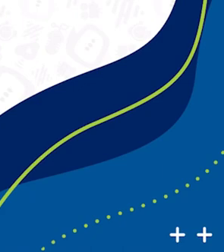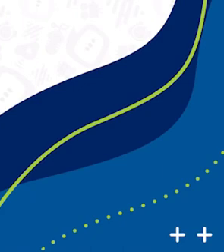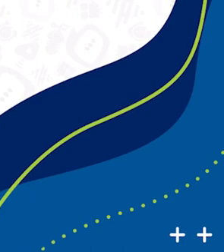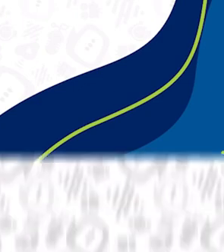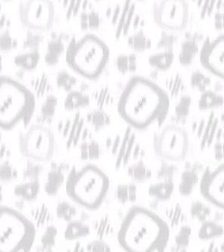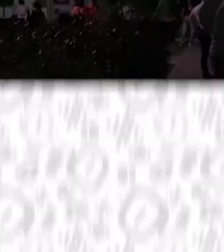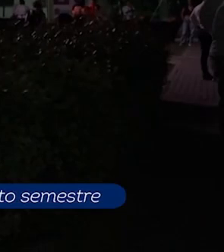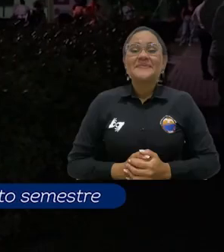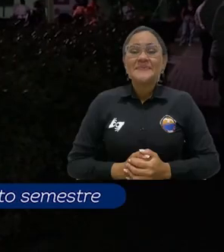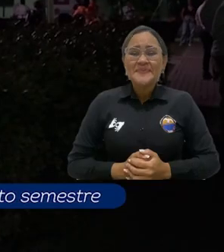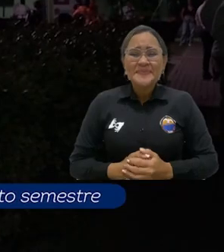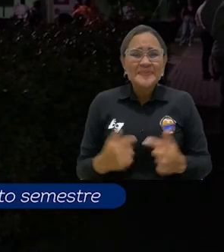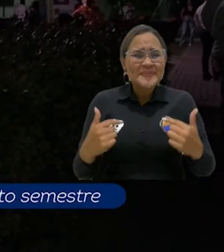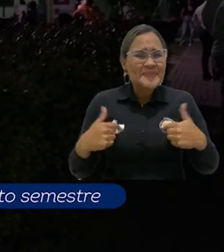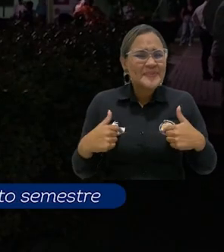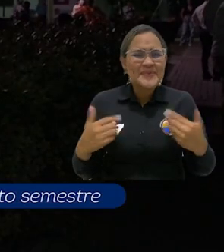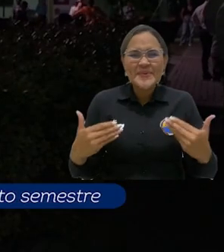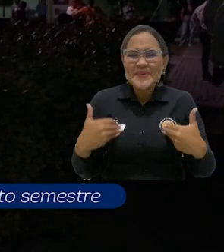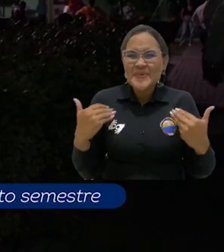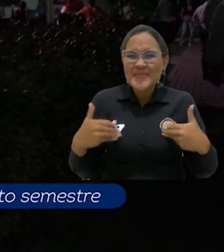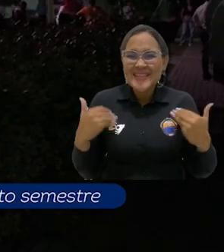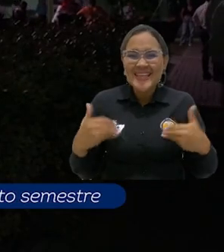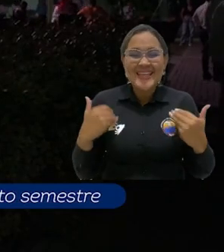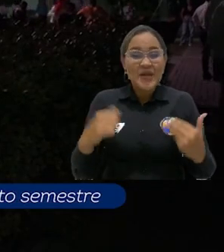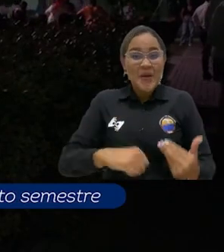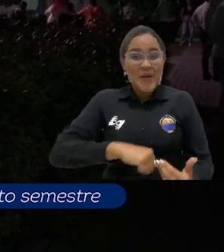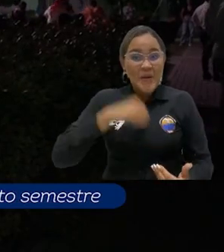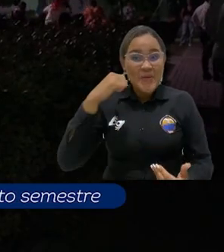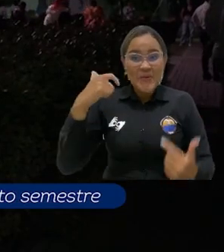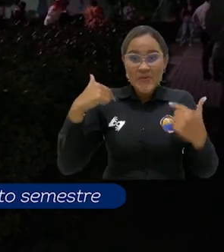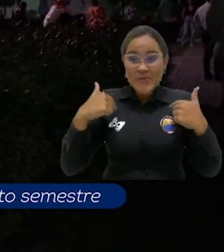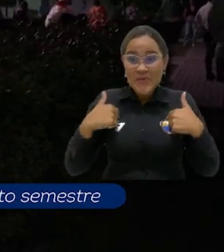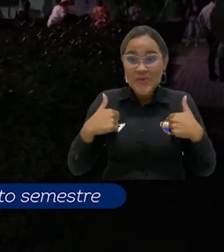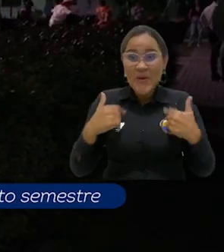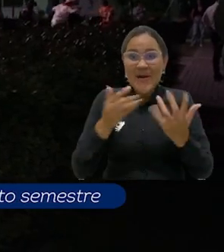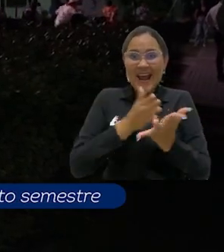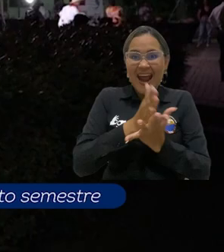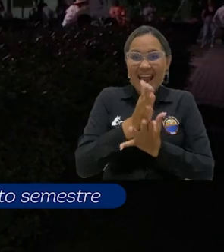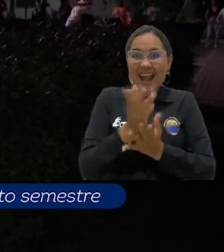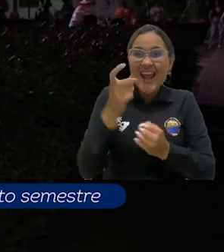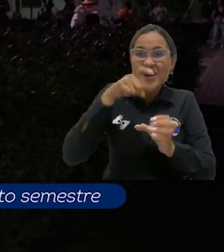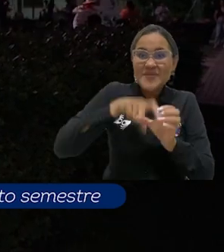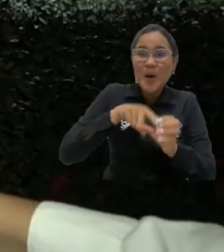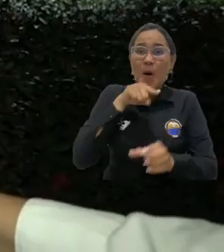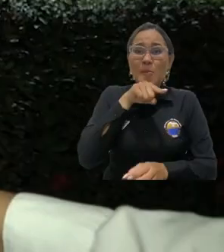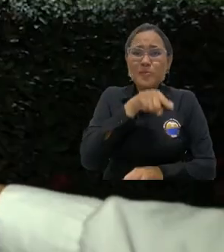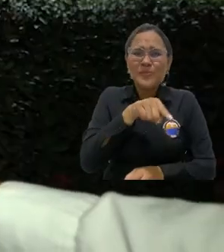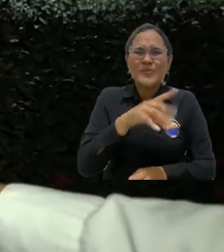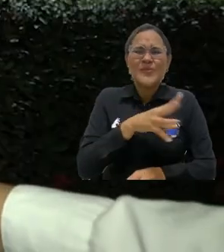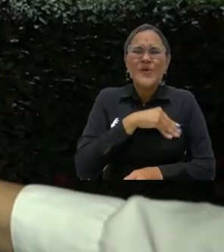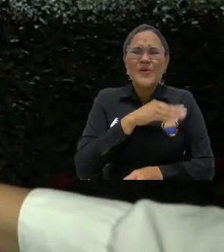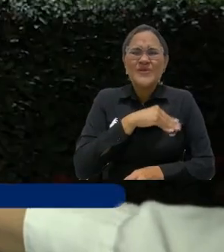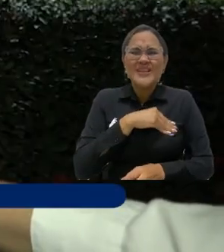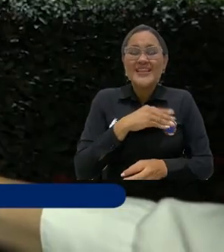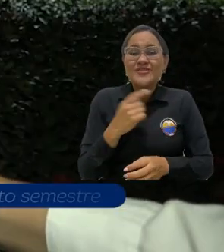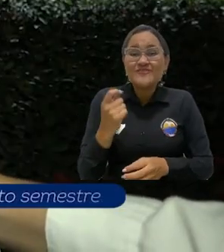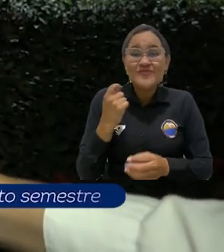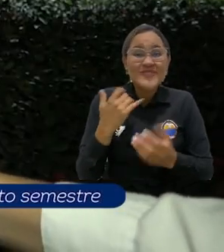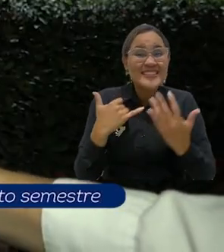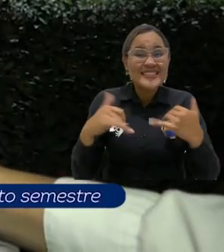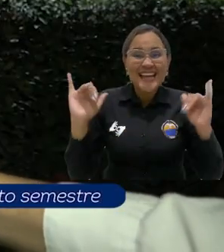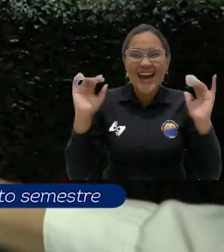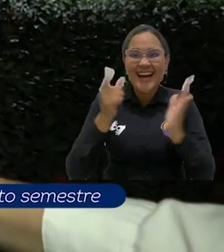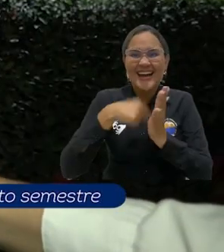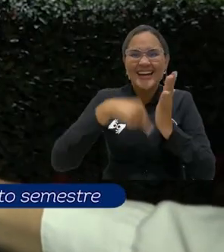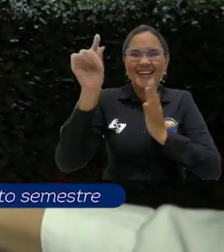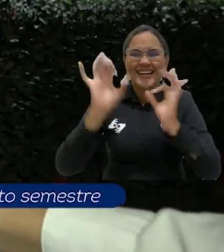propedéuticos muy contento orgulloso de pertenecer a este programa que acaba de recibir esta acreditación una noticia maravillosa pues que